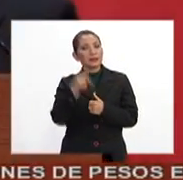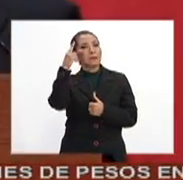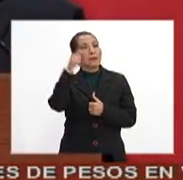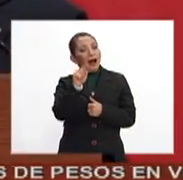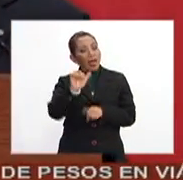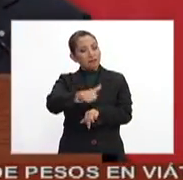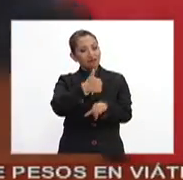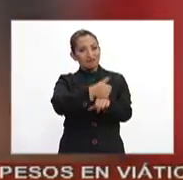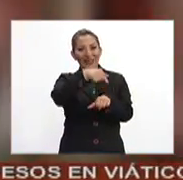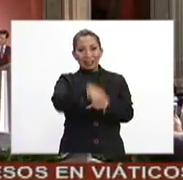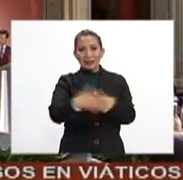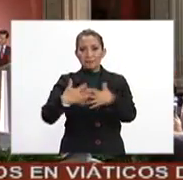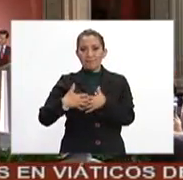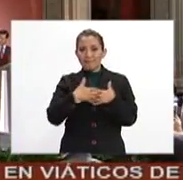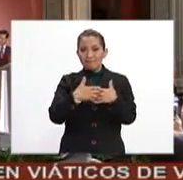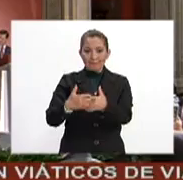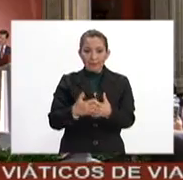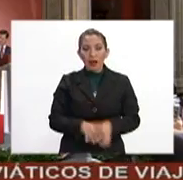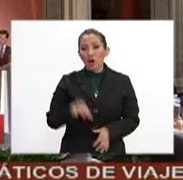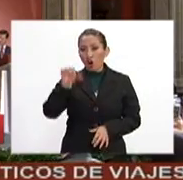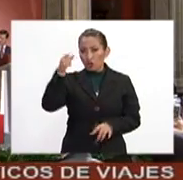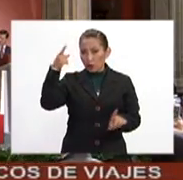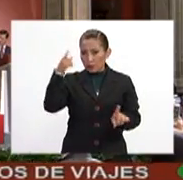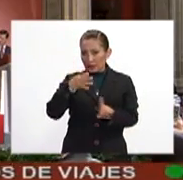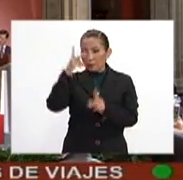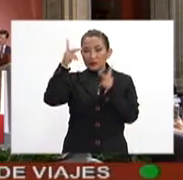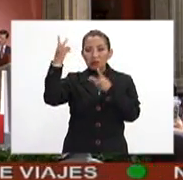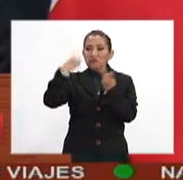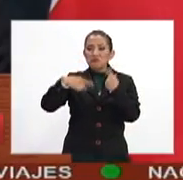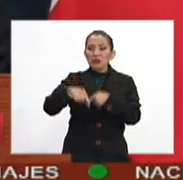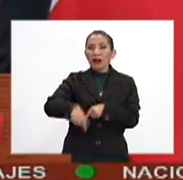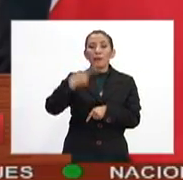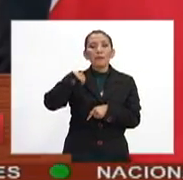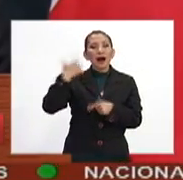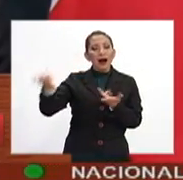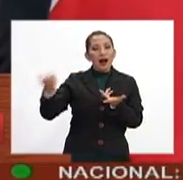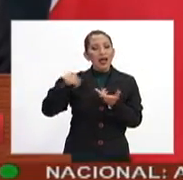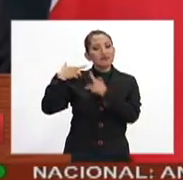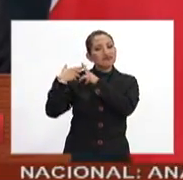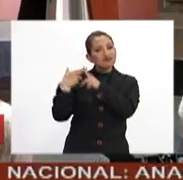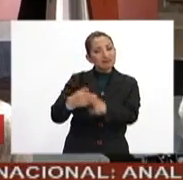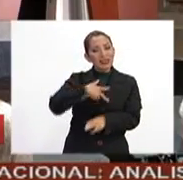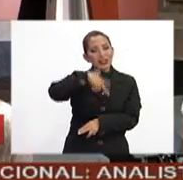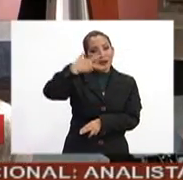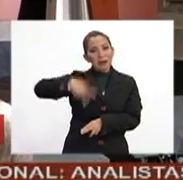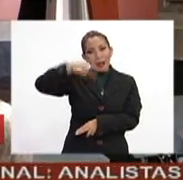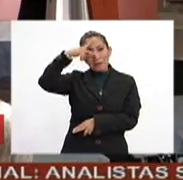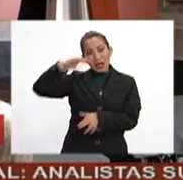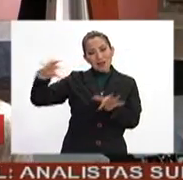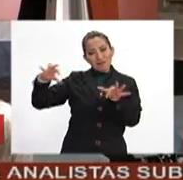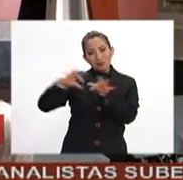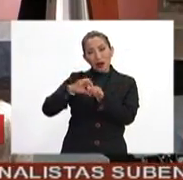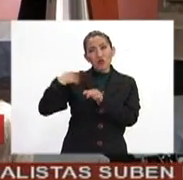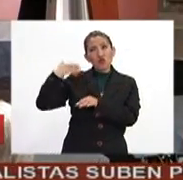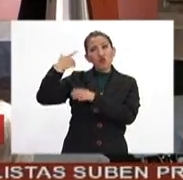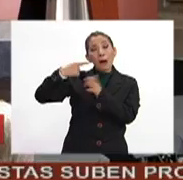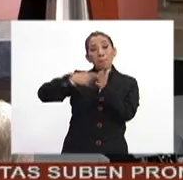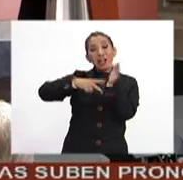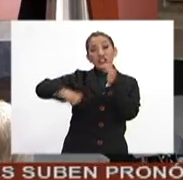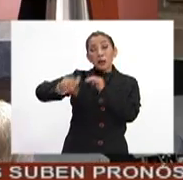por establecerse aquí. Otro objetivo de la visita es conmemorar la relación bilateral Dinamarca-México, que se remonta